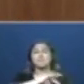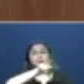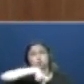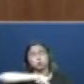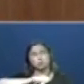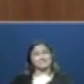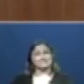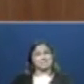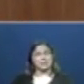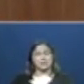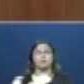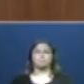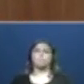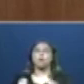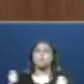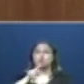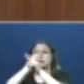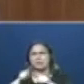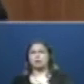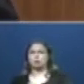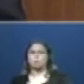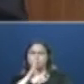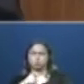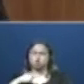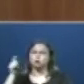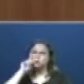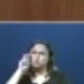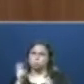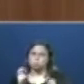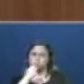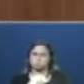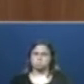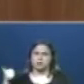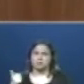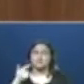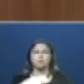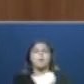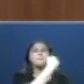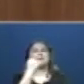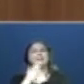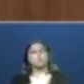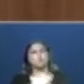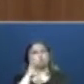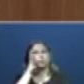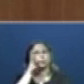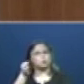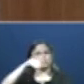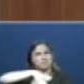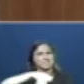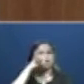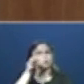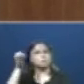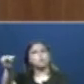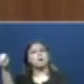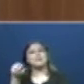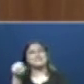de promoción internacional Los pilares sobre los que se sustenta nuestra oferta de turismo de interior y turismo rural son sin duda el